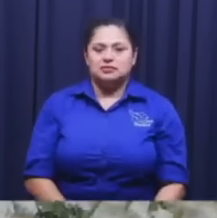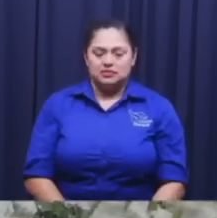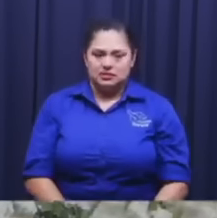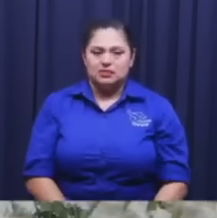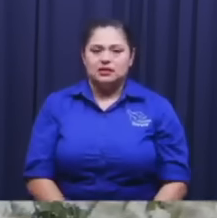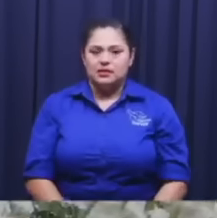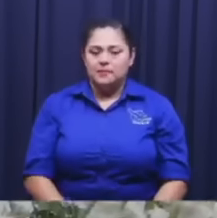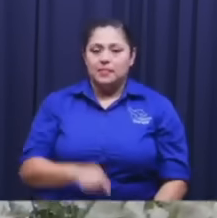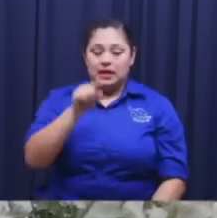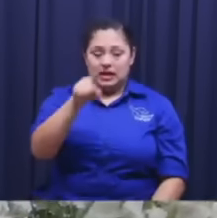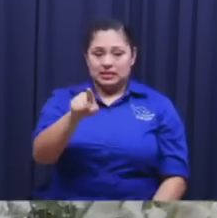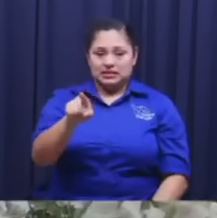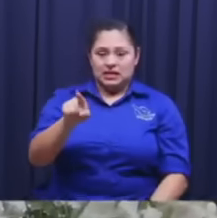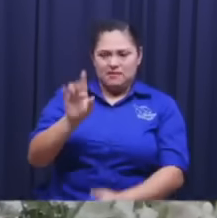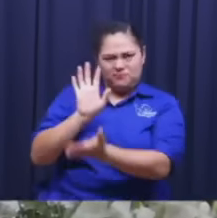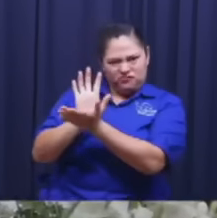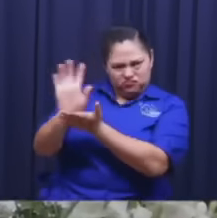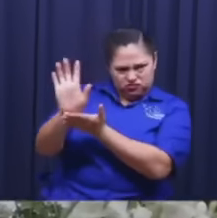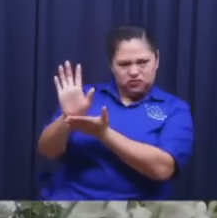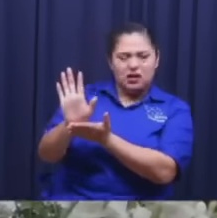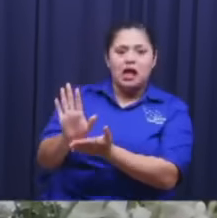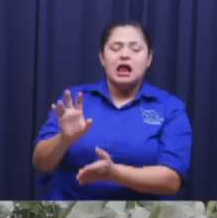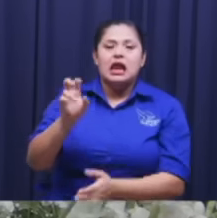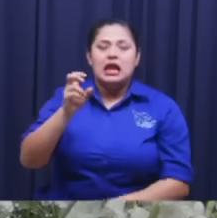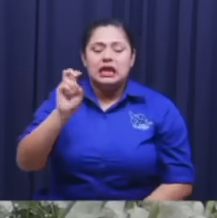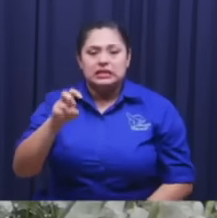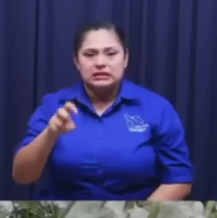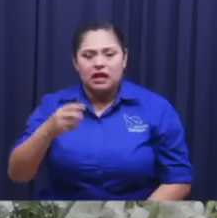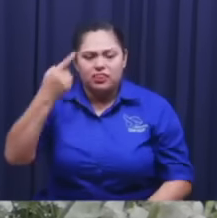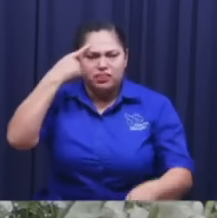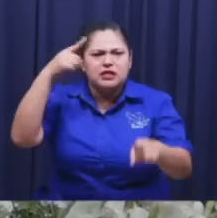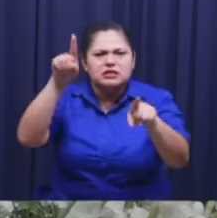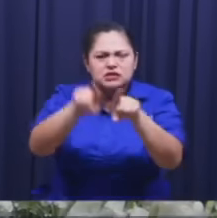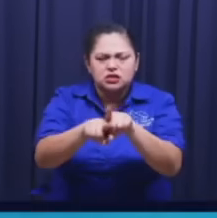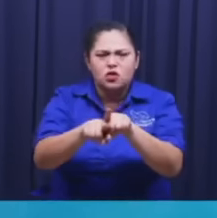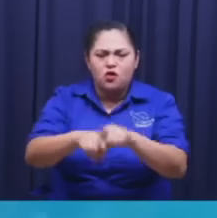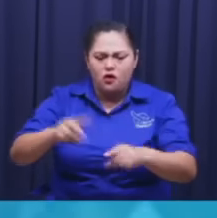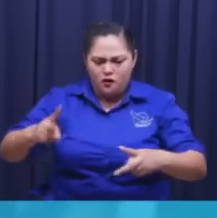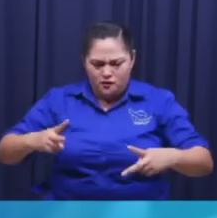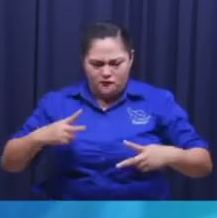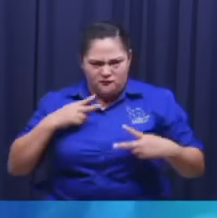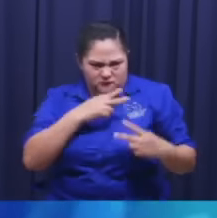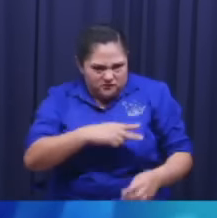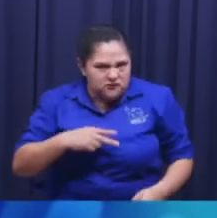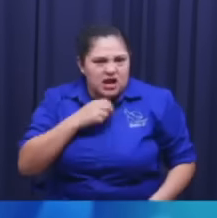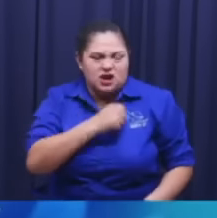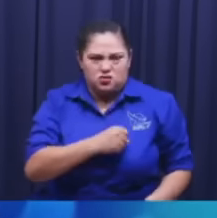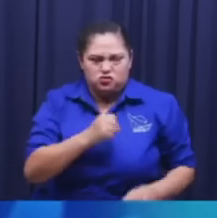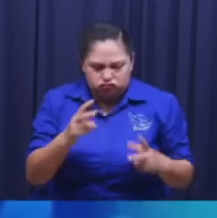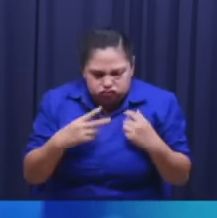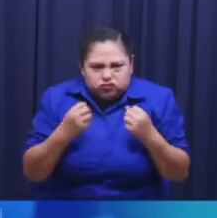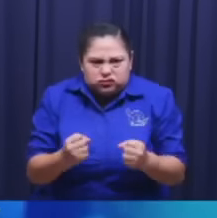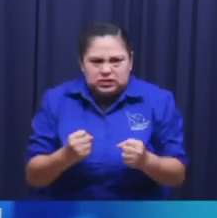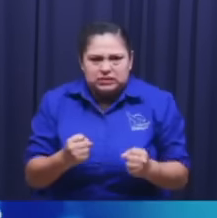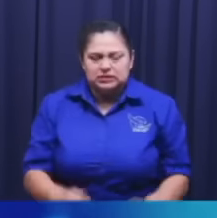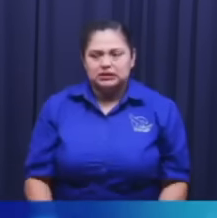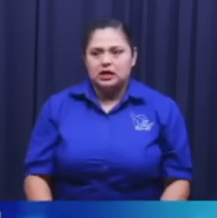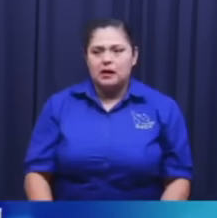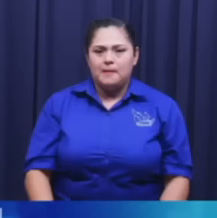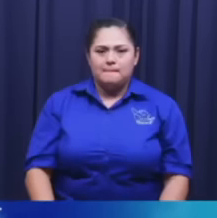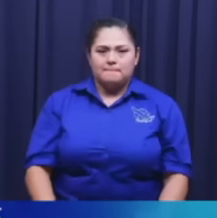esa resistencia requiere decisión, valor, destruir cosas en nuestro corazón,